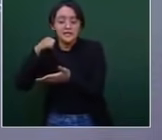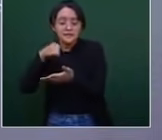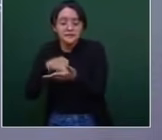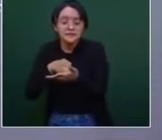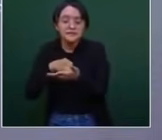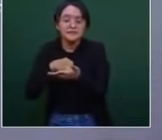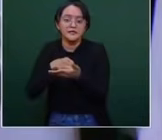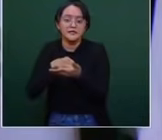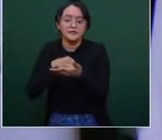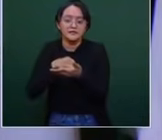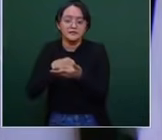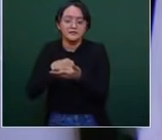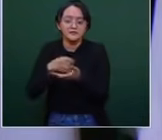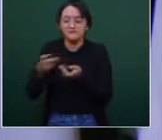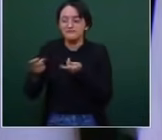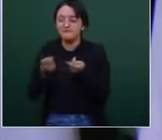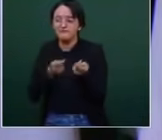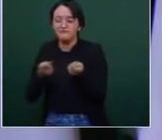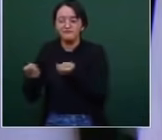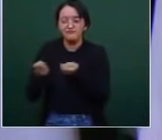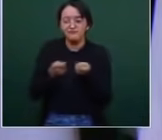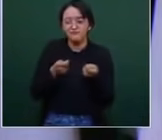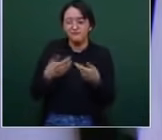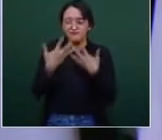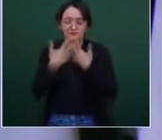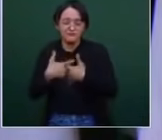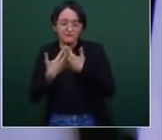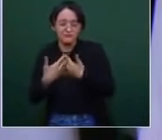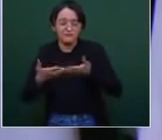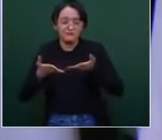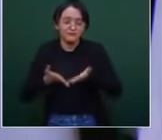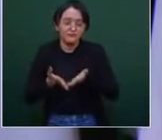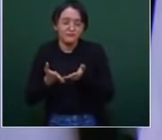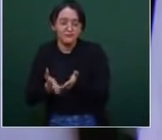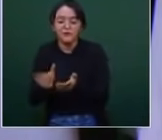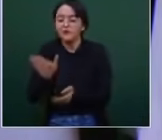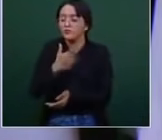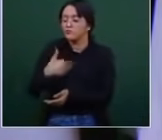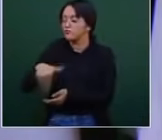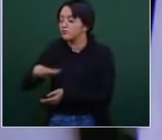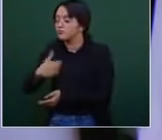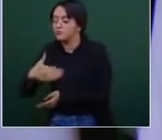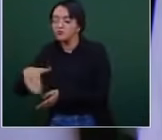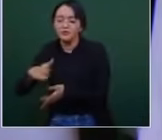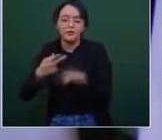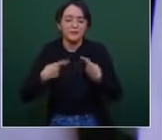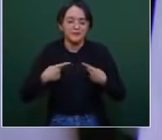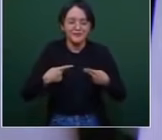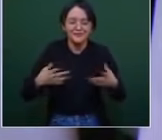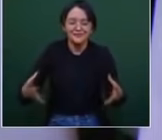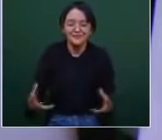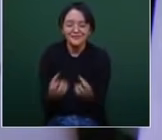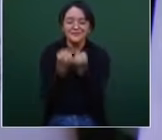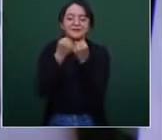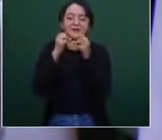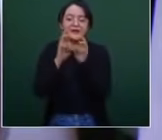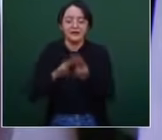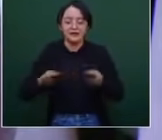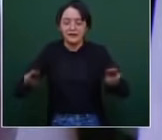la industria naval, realizar acciones de búsqueda y rescate marítimo y producir